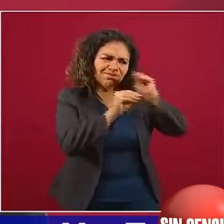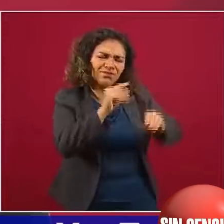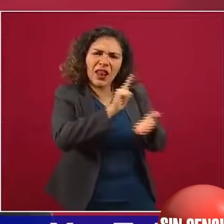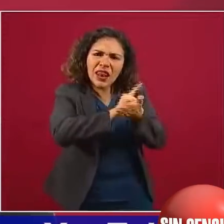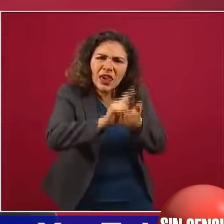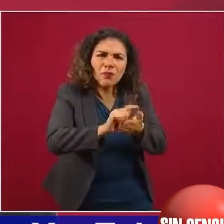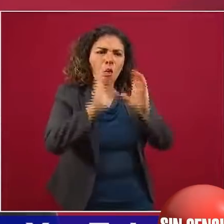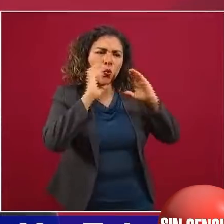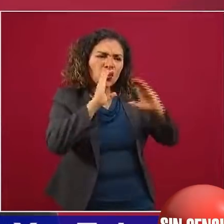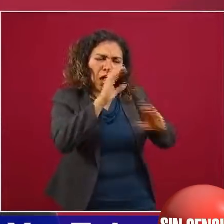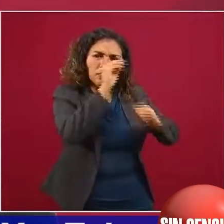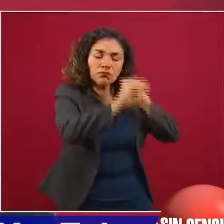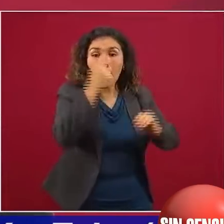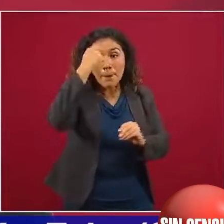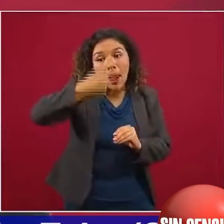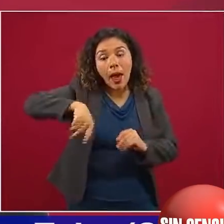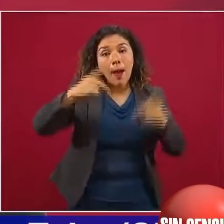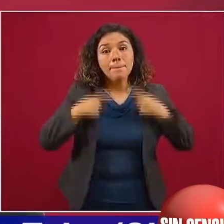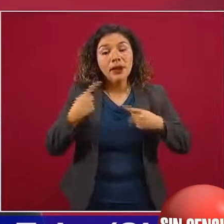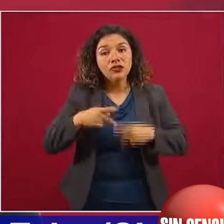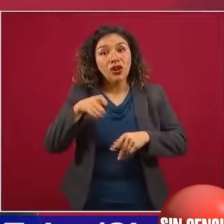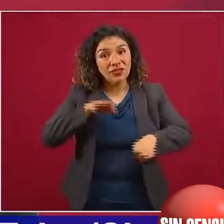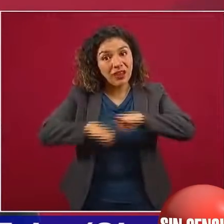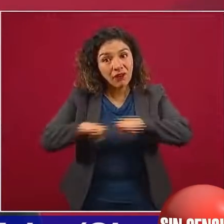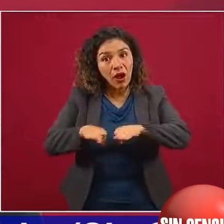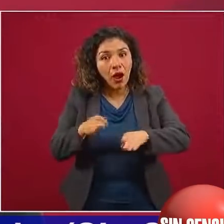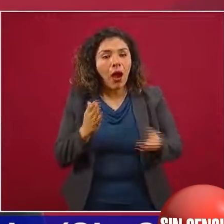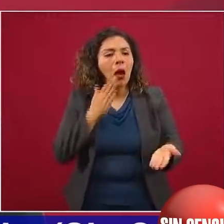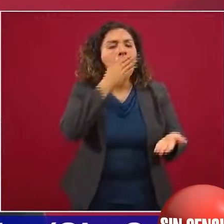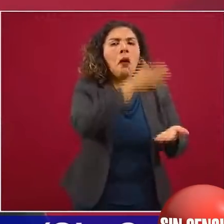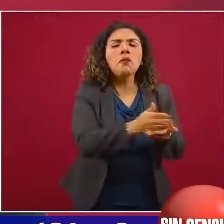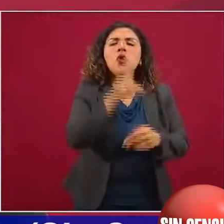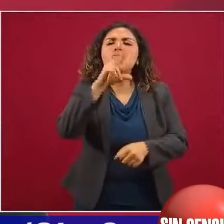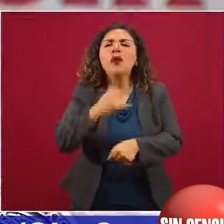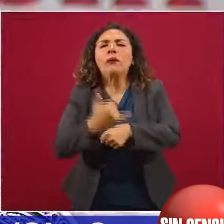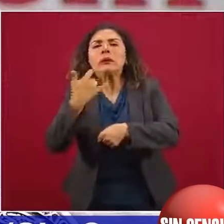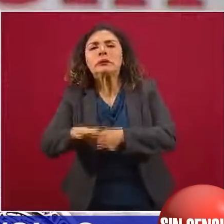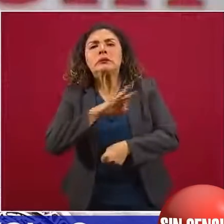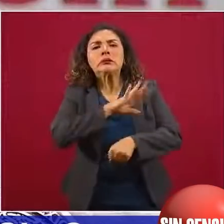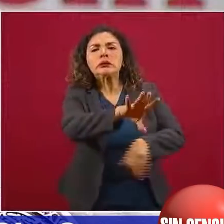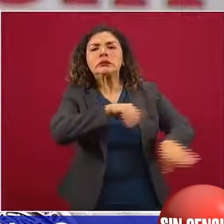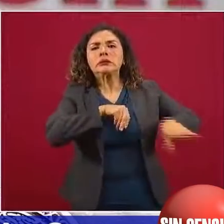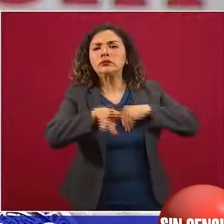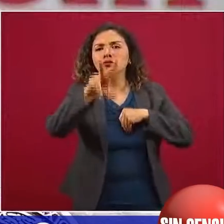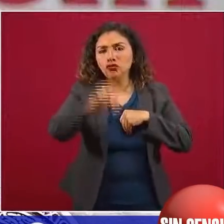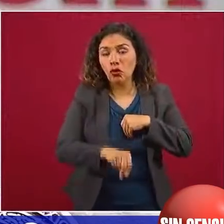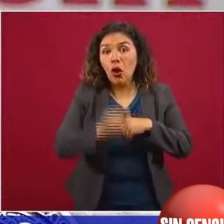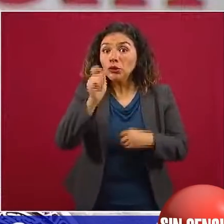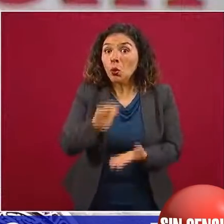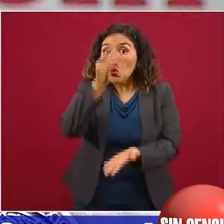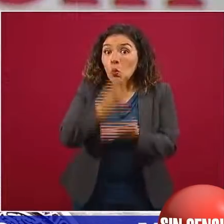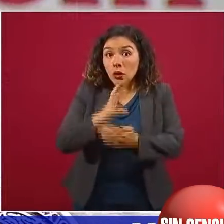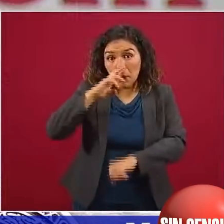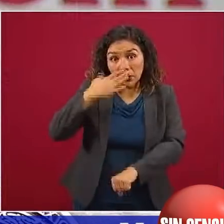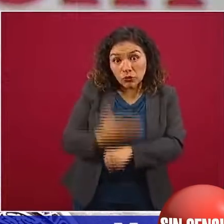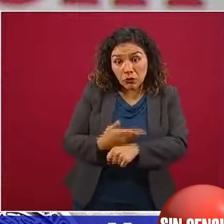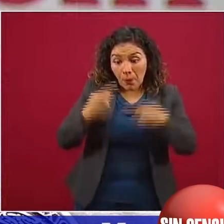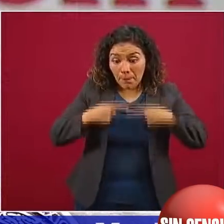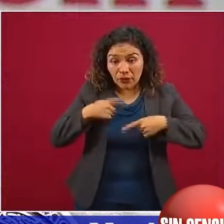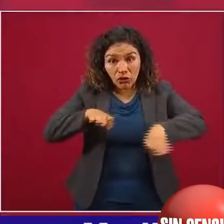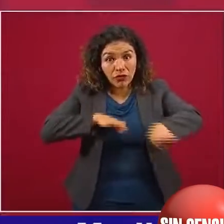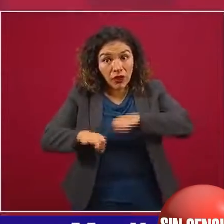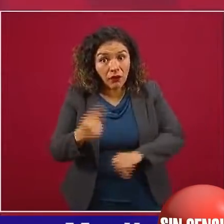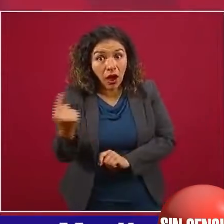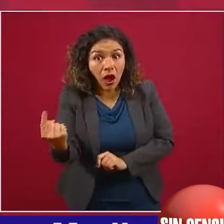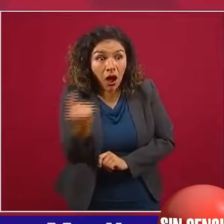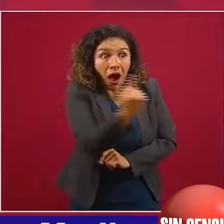trabajadoras y los trabajadores disminuyan su riesgo de contagios. Es decir, no es una responsabilidad del trabajador, de